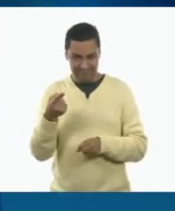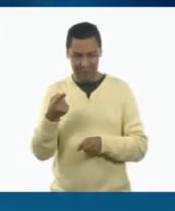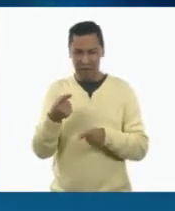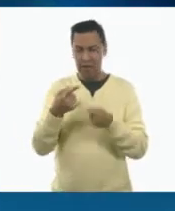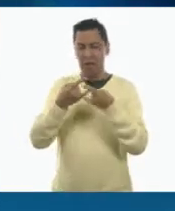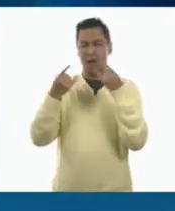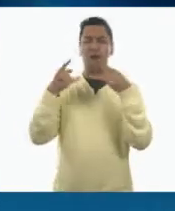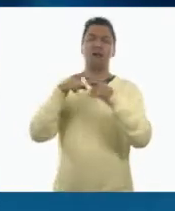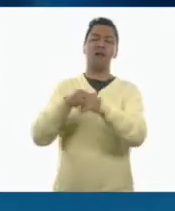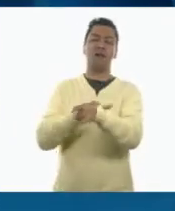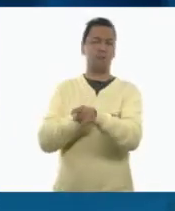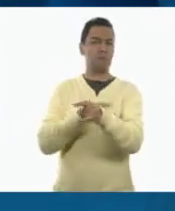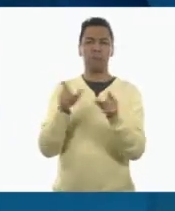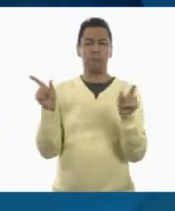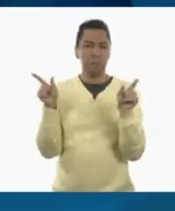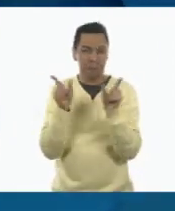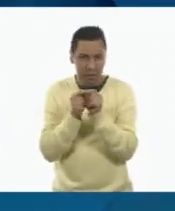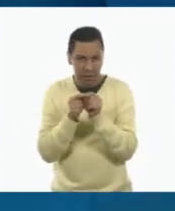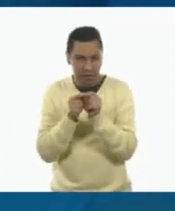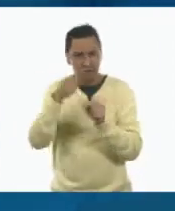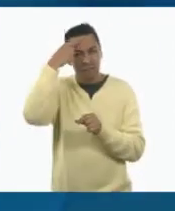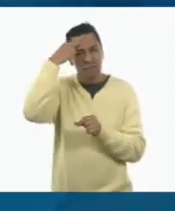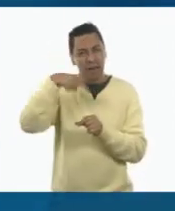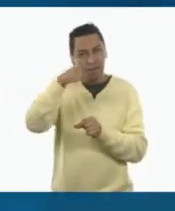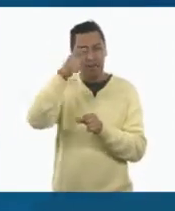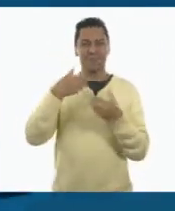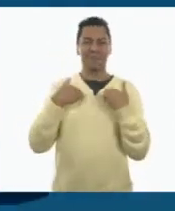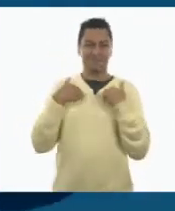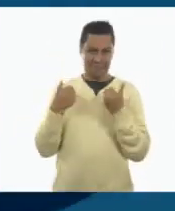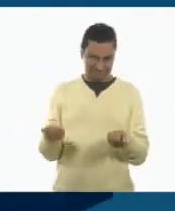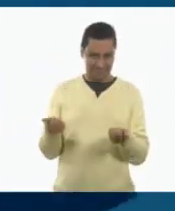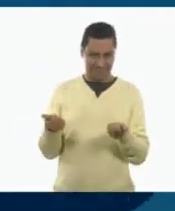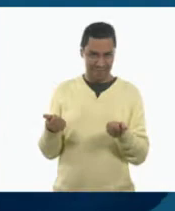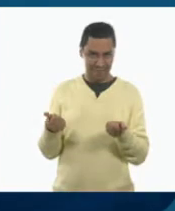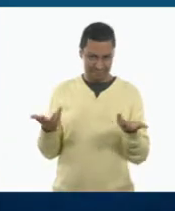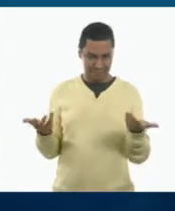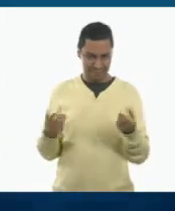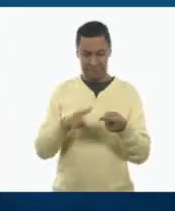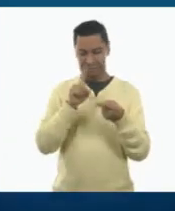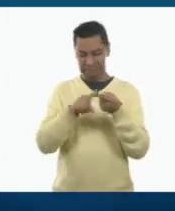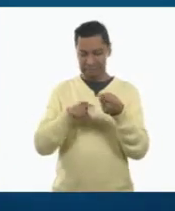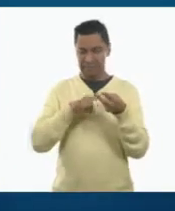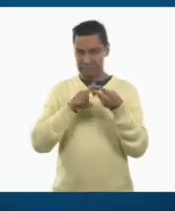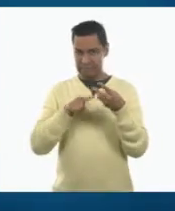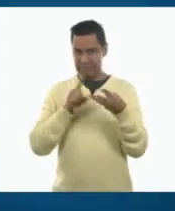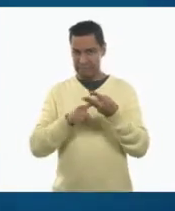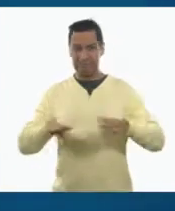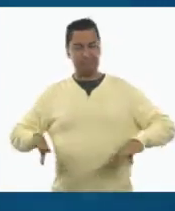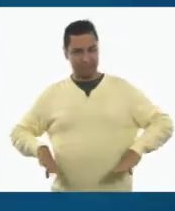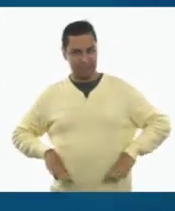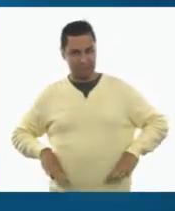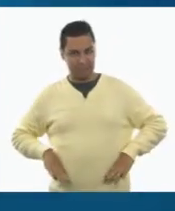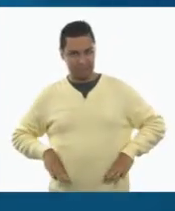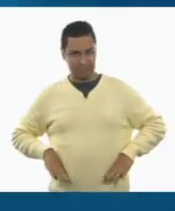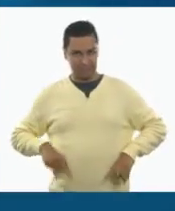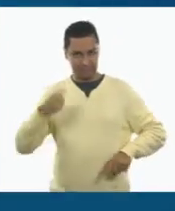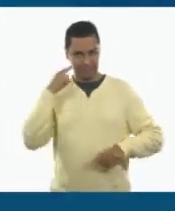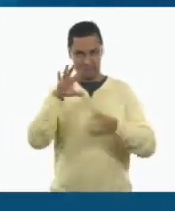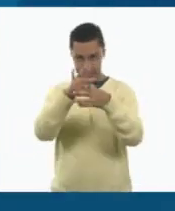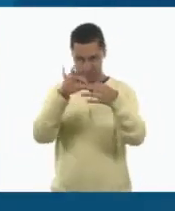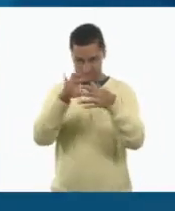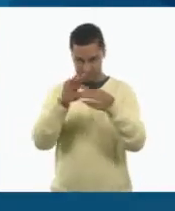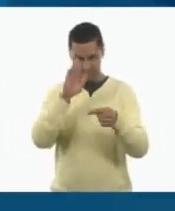breves, son accesibles. Tres características podríamos enunciar en este momento: